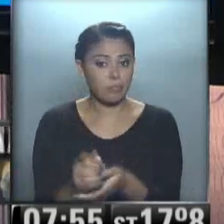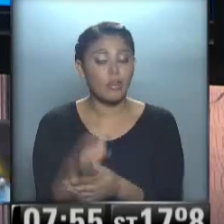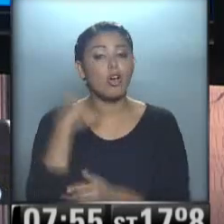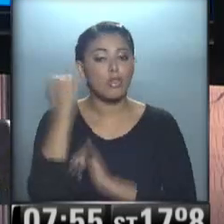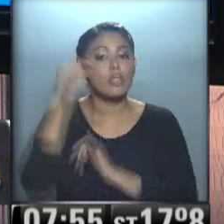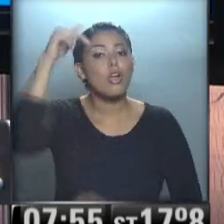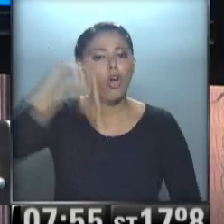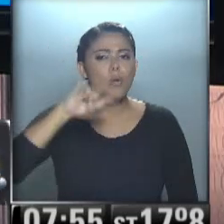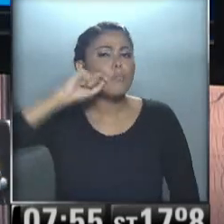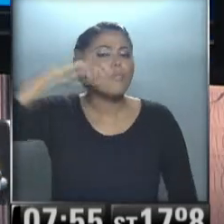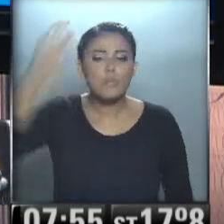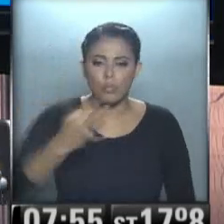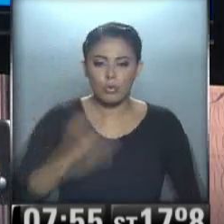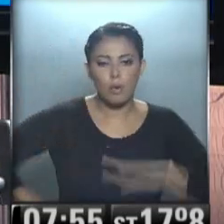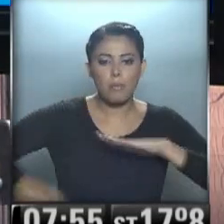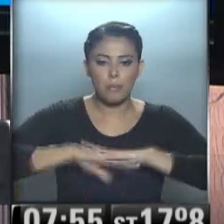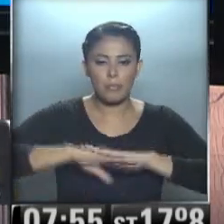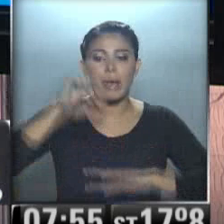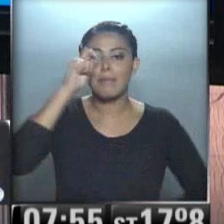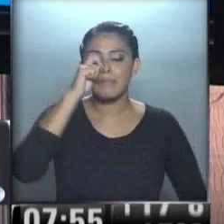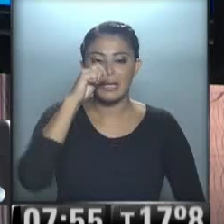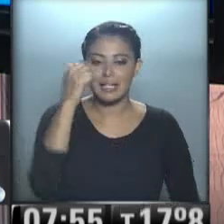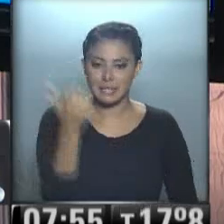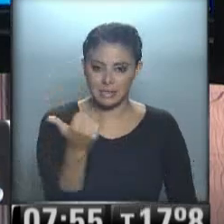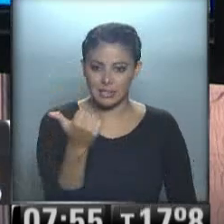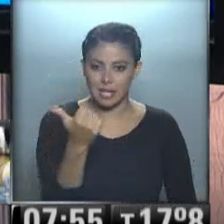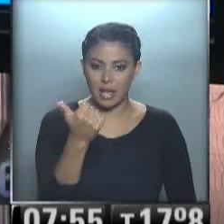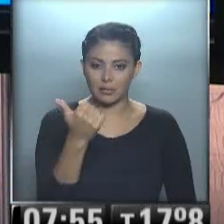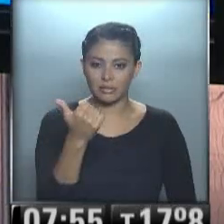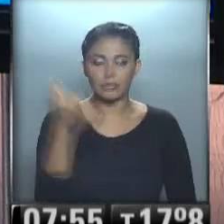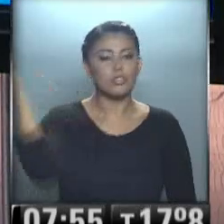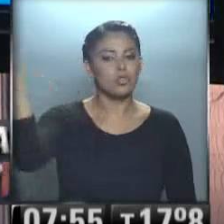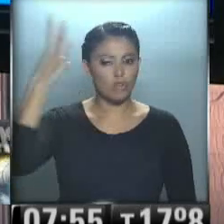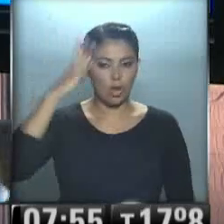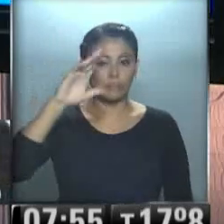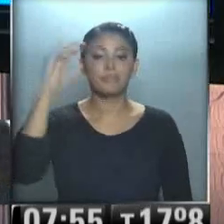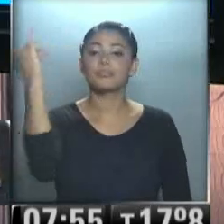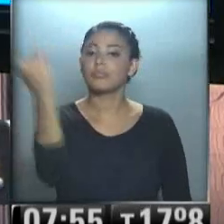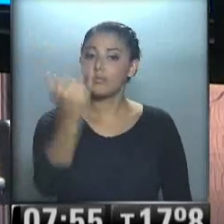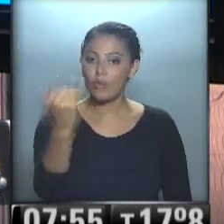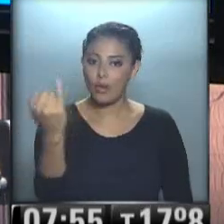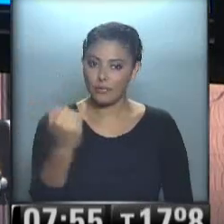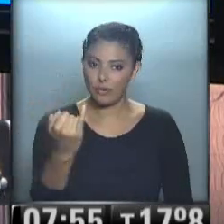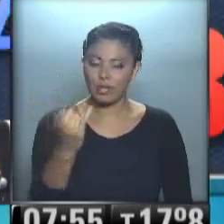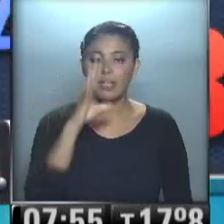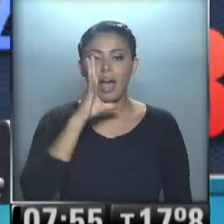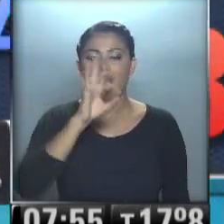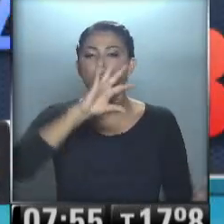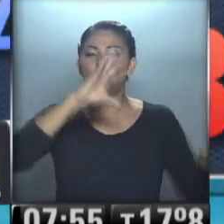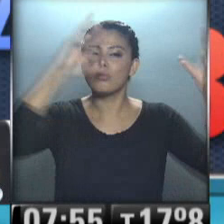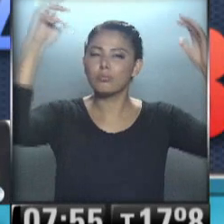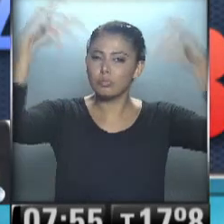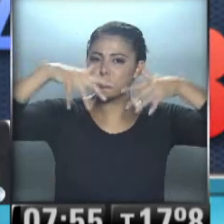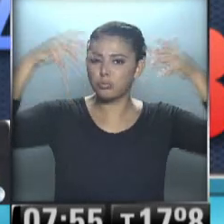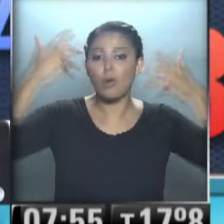hoy espectacular, 26 la máxima, mucho sol. El jueves algo de lluvia